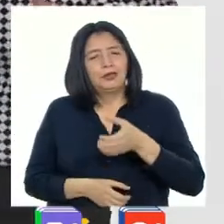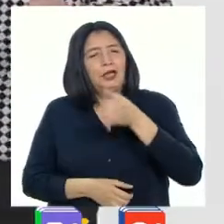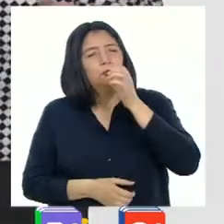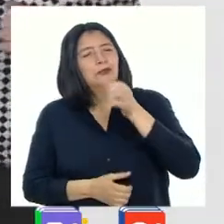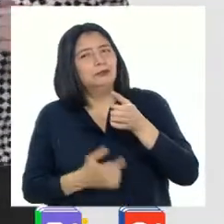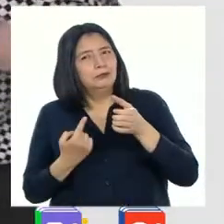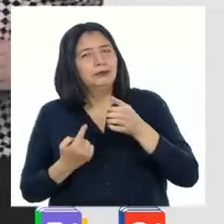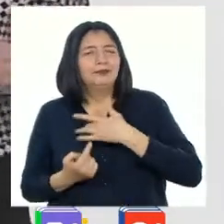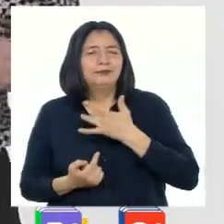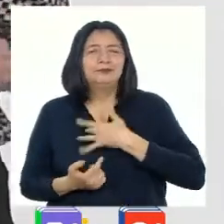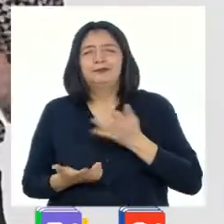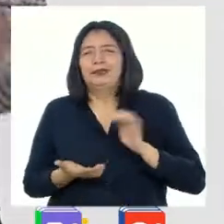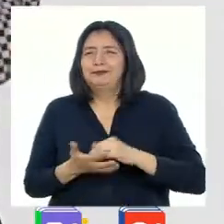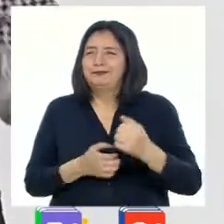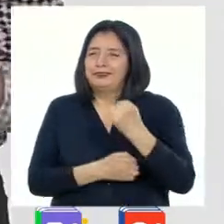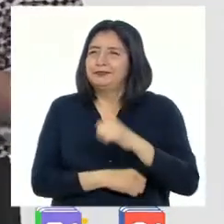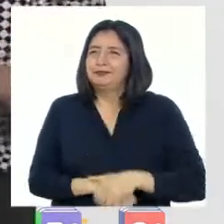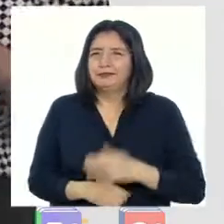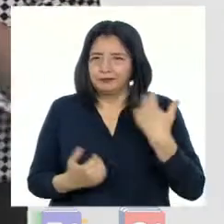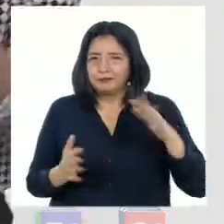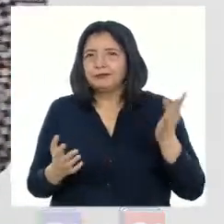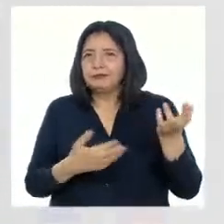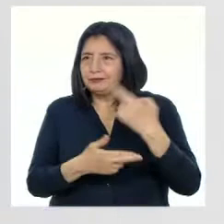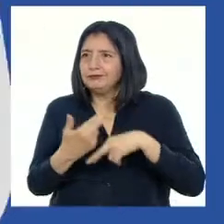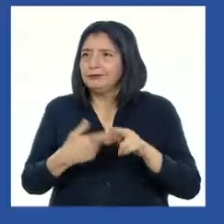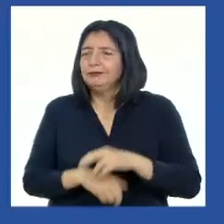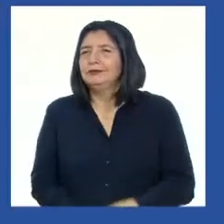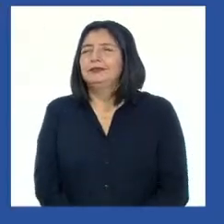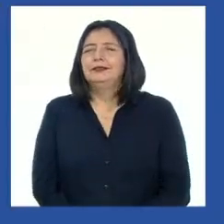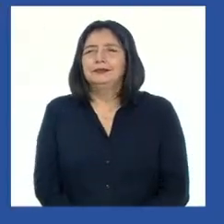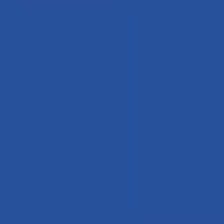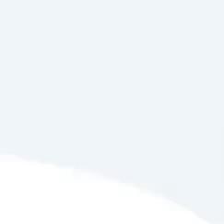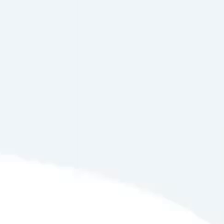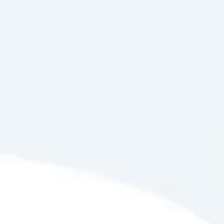de agua para sentirme con más energía. Ya volvemos.